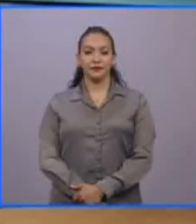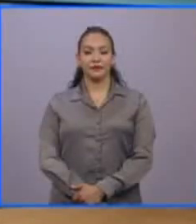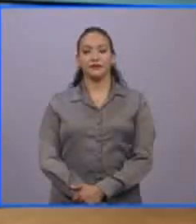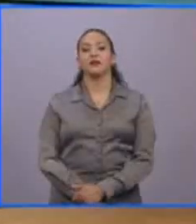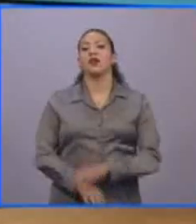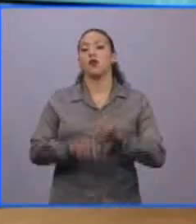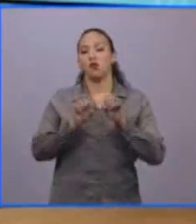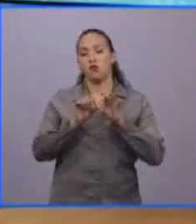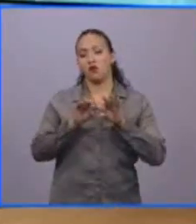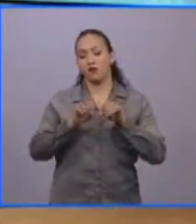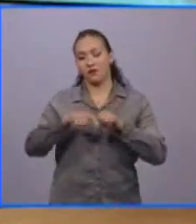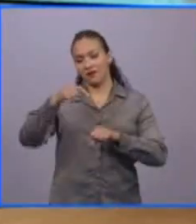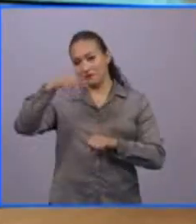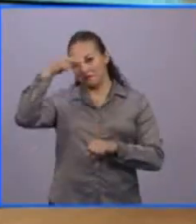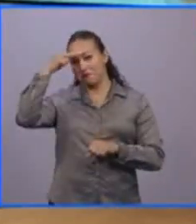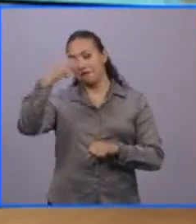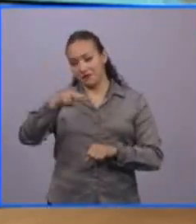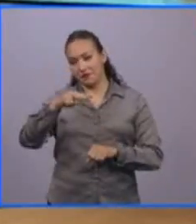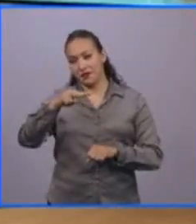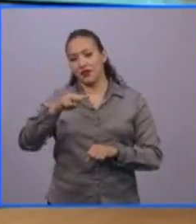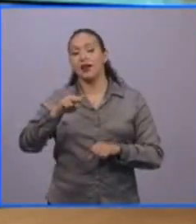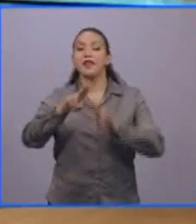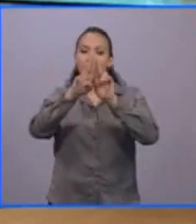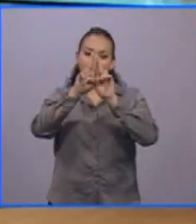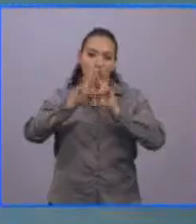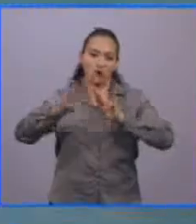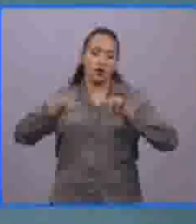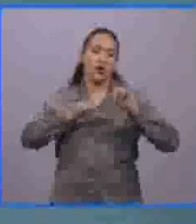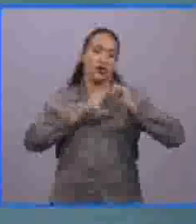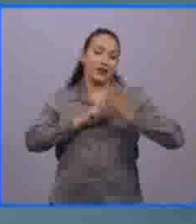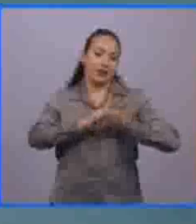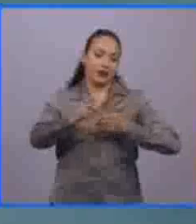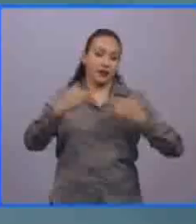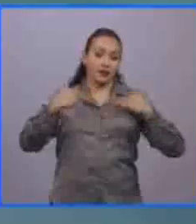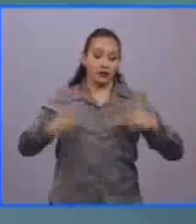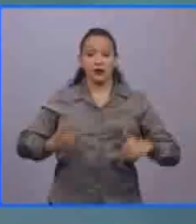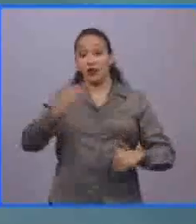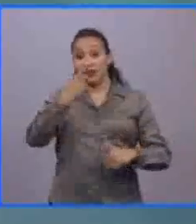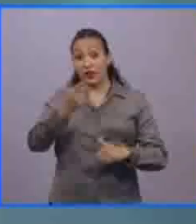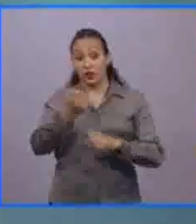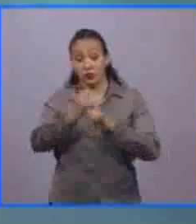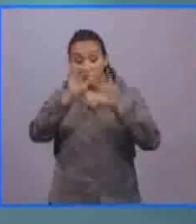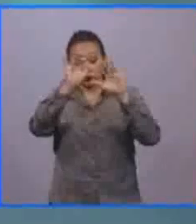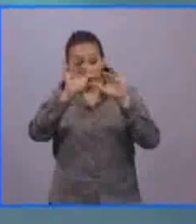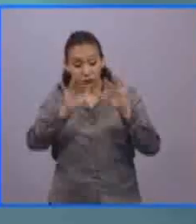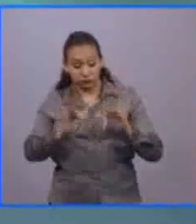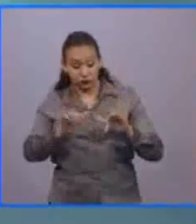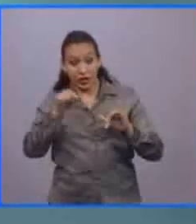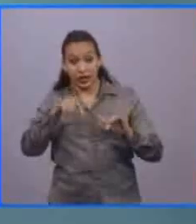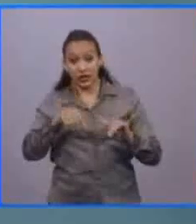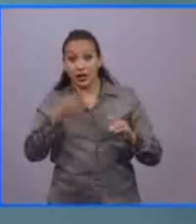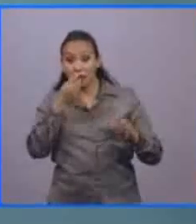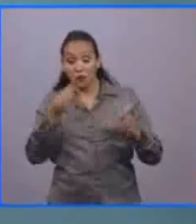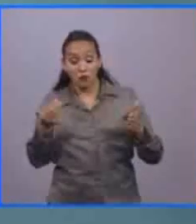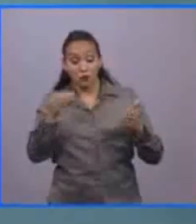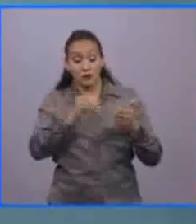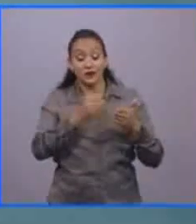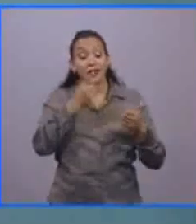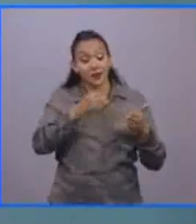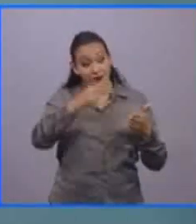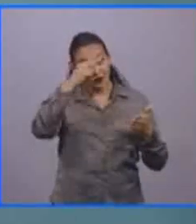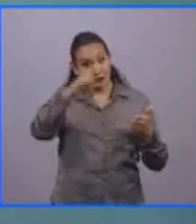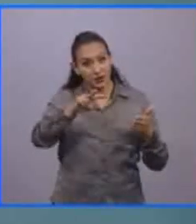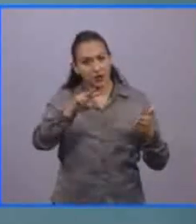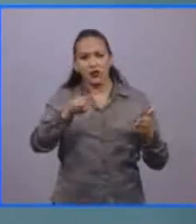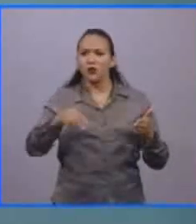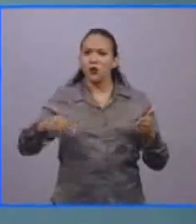La oficina en México de ONU Derechos Humanos reveló que en su informe de misión a México, el Comité contra la